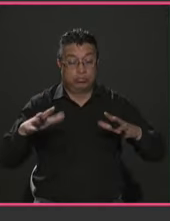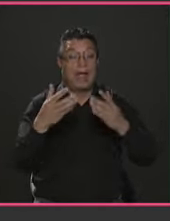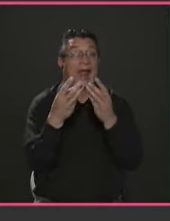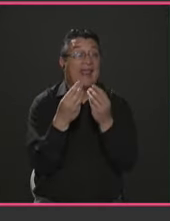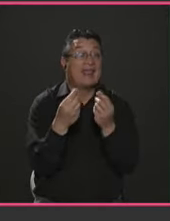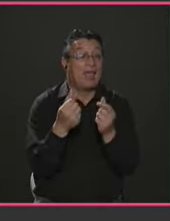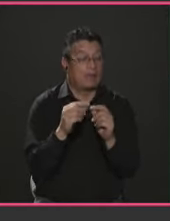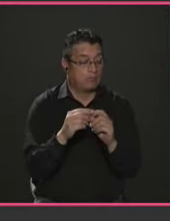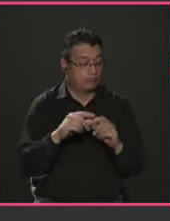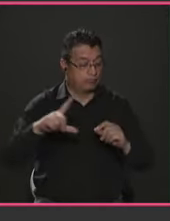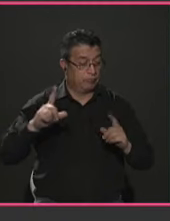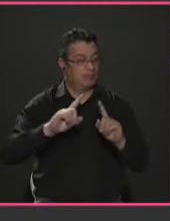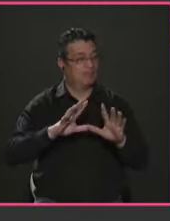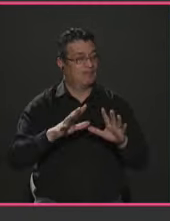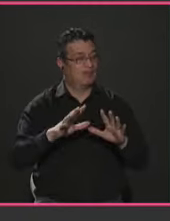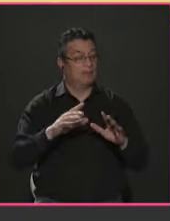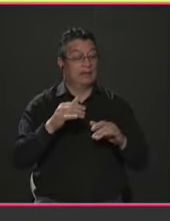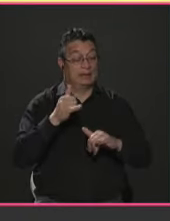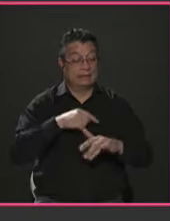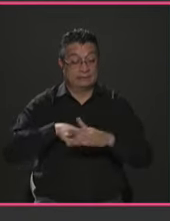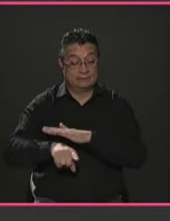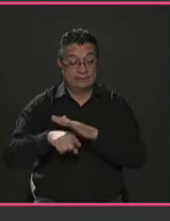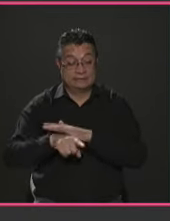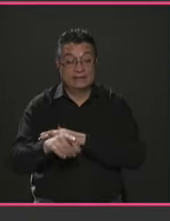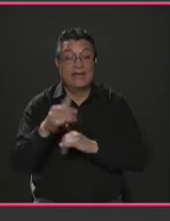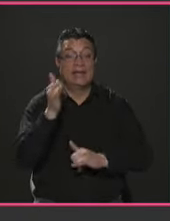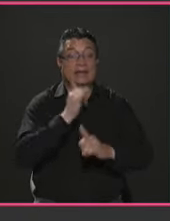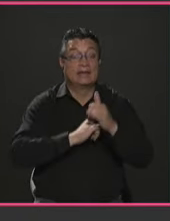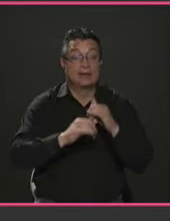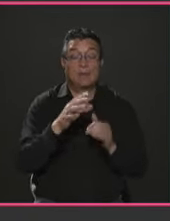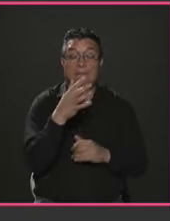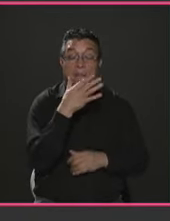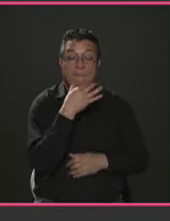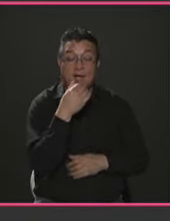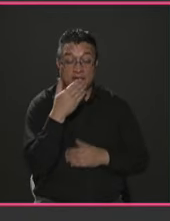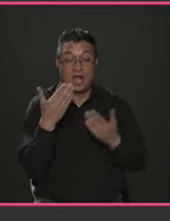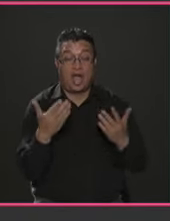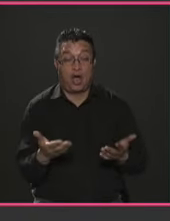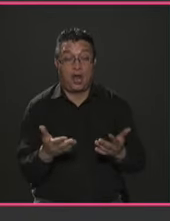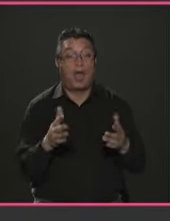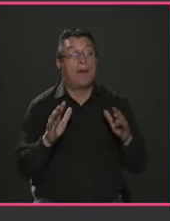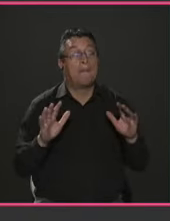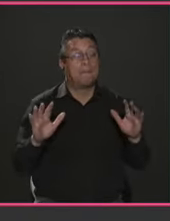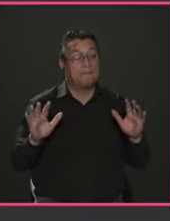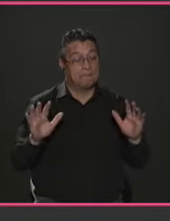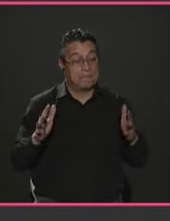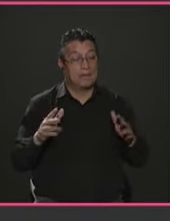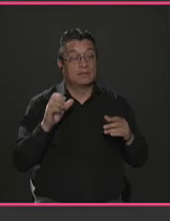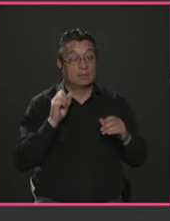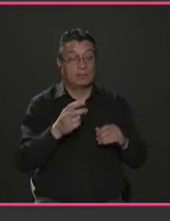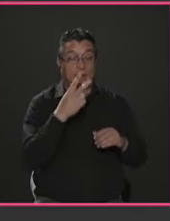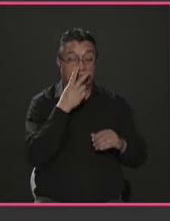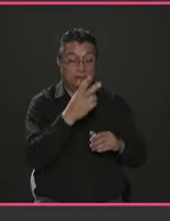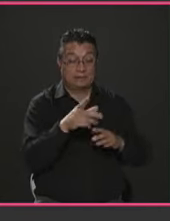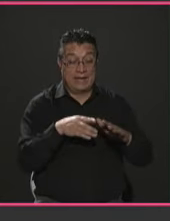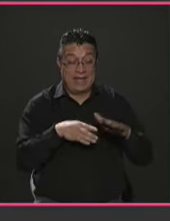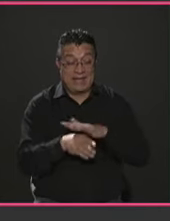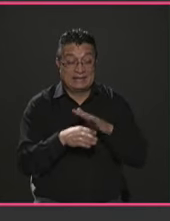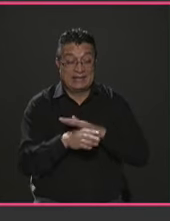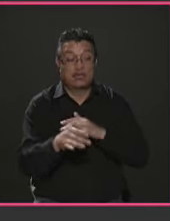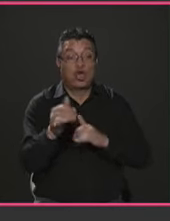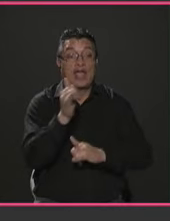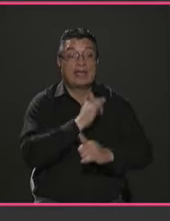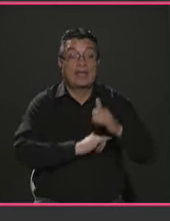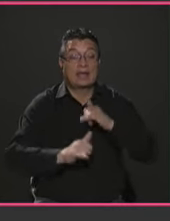eh en el acceso a internet hemos visto mejoras también Ahora parece que no podemos poner ese acceso a internet a un